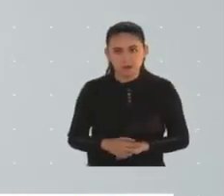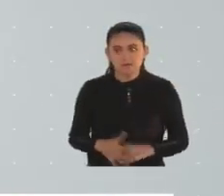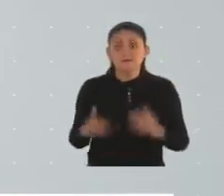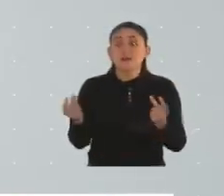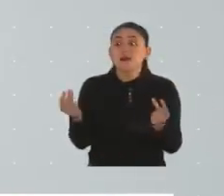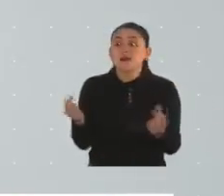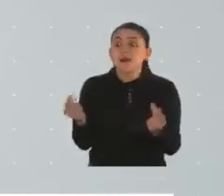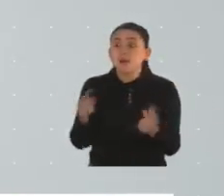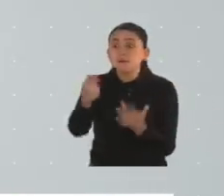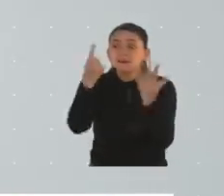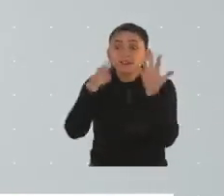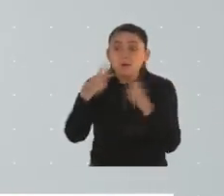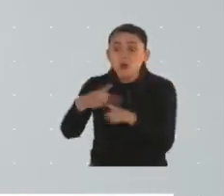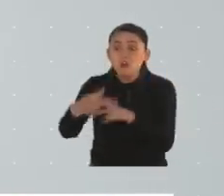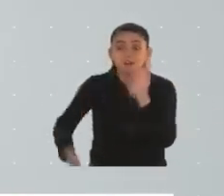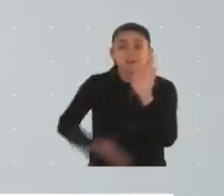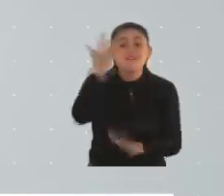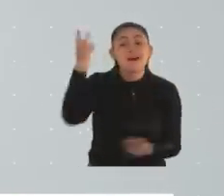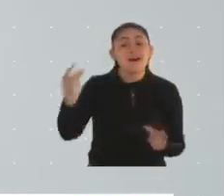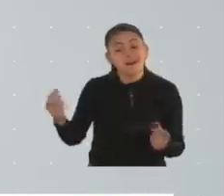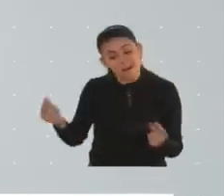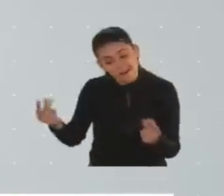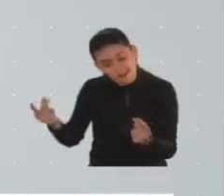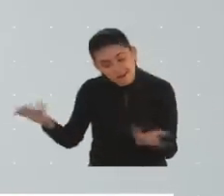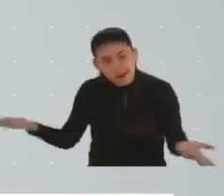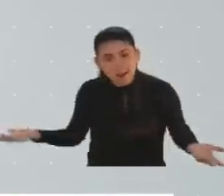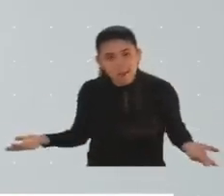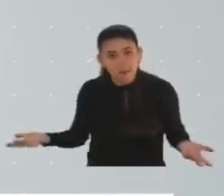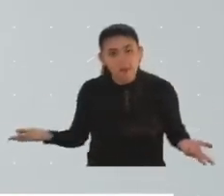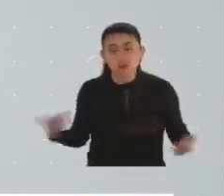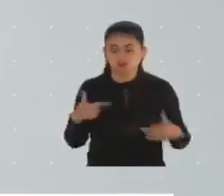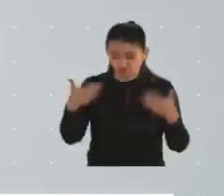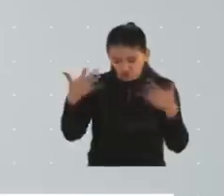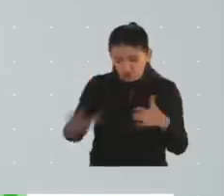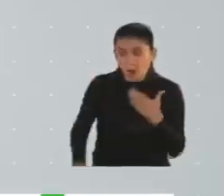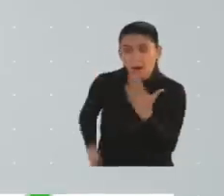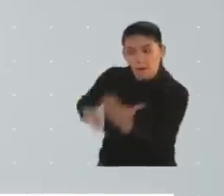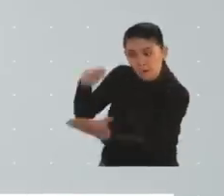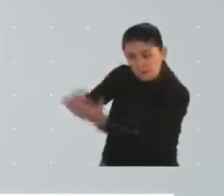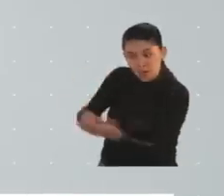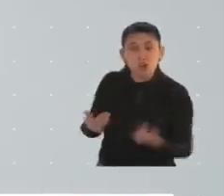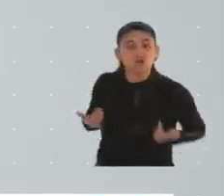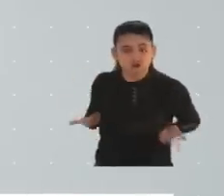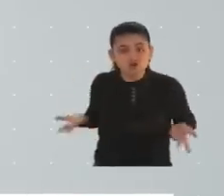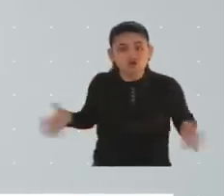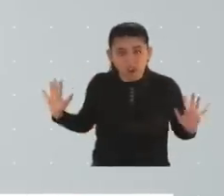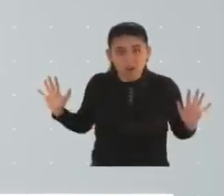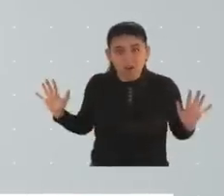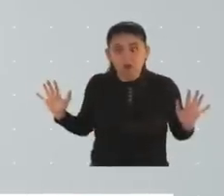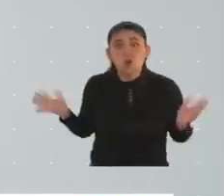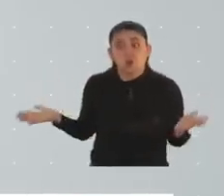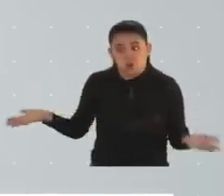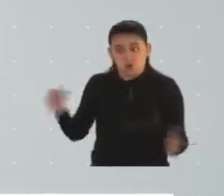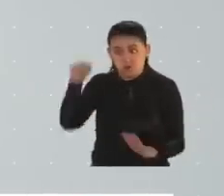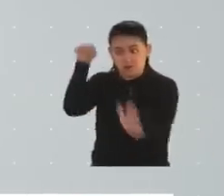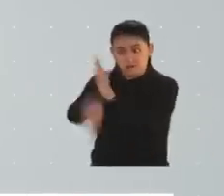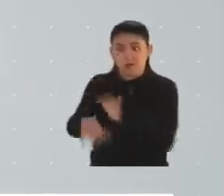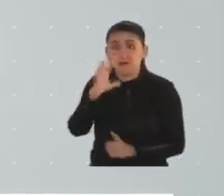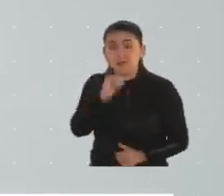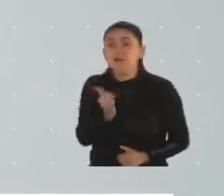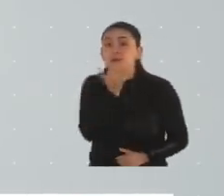noche. ¿Y qué estaba pasando? Que ya habían pagado cierto dinero y que todavía no se había ejecutado.